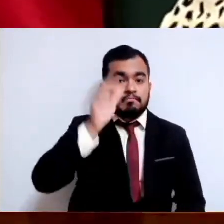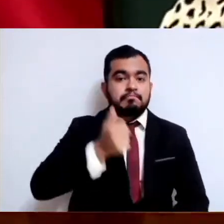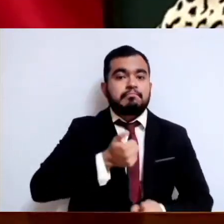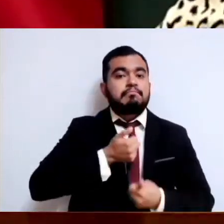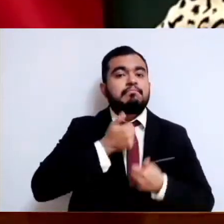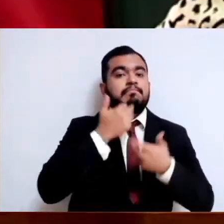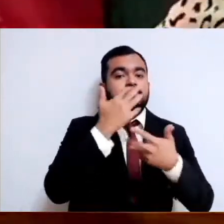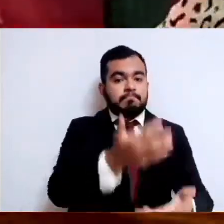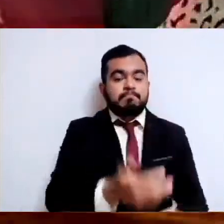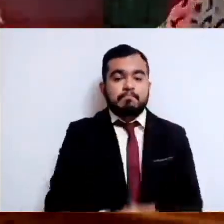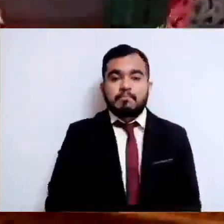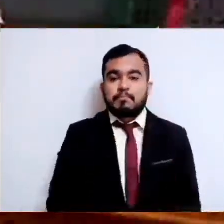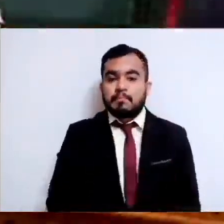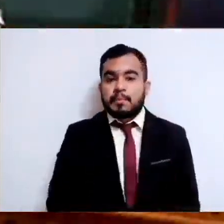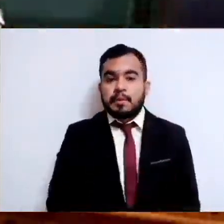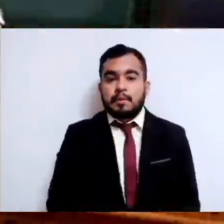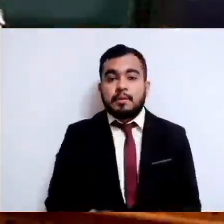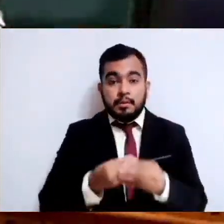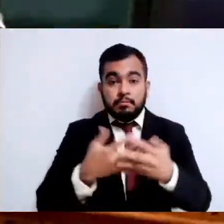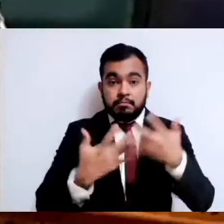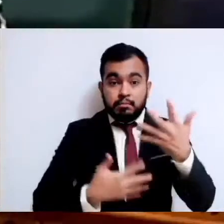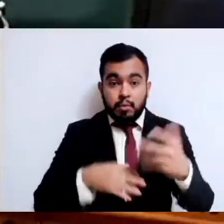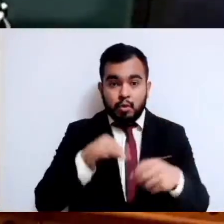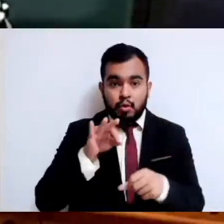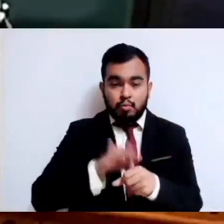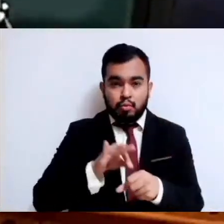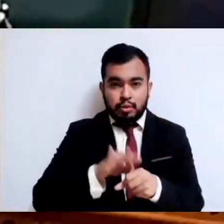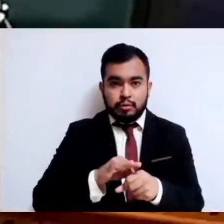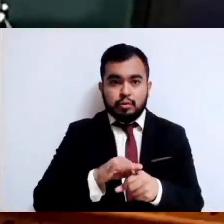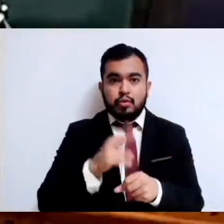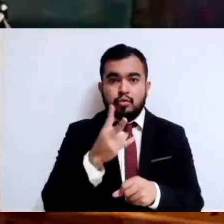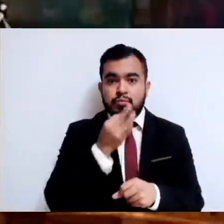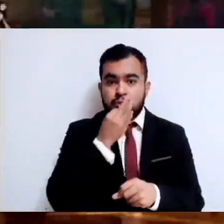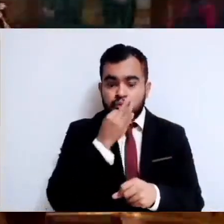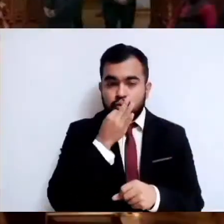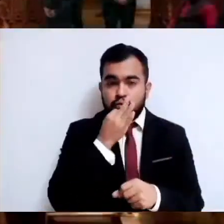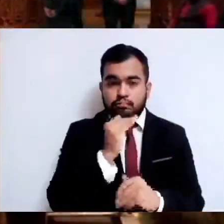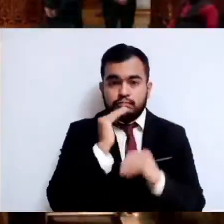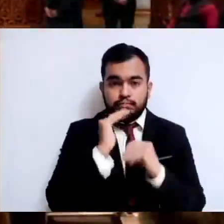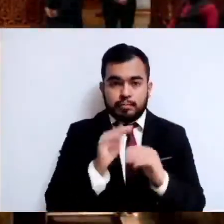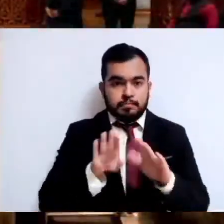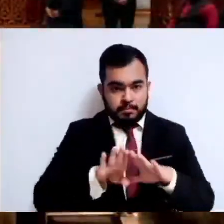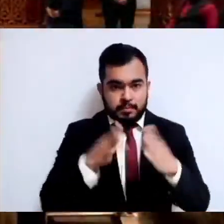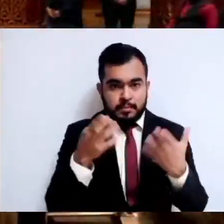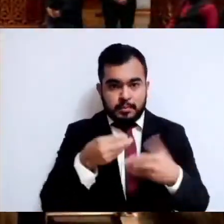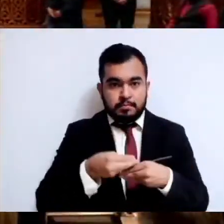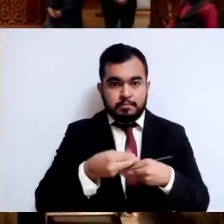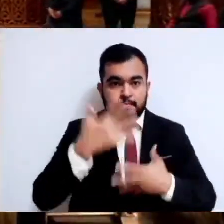expresarlo. Ábrase el sistema de votación hasta por 2 minutos.